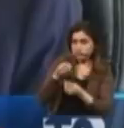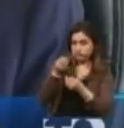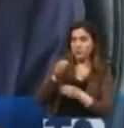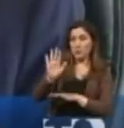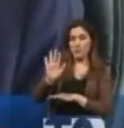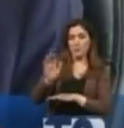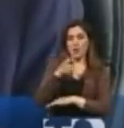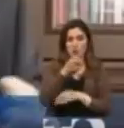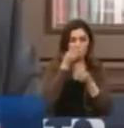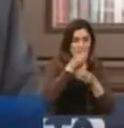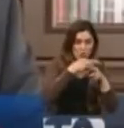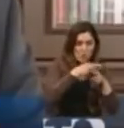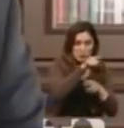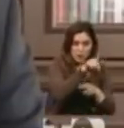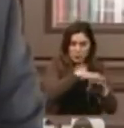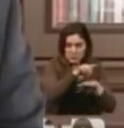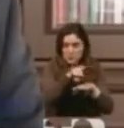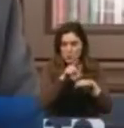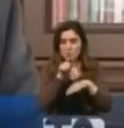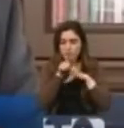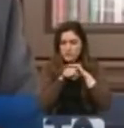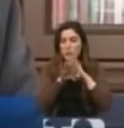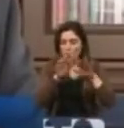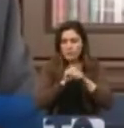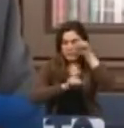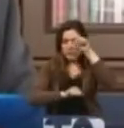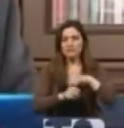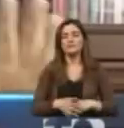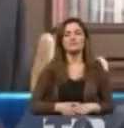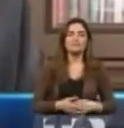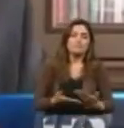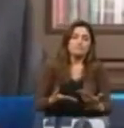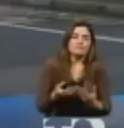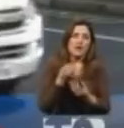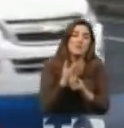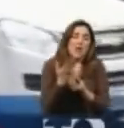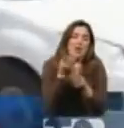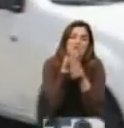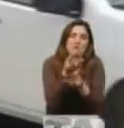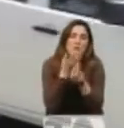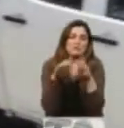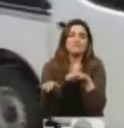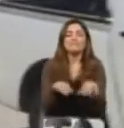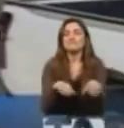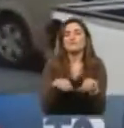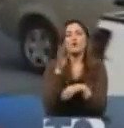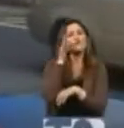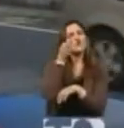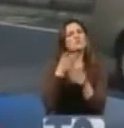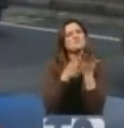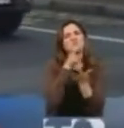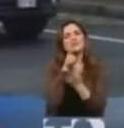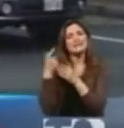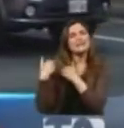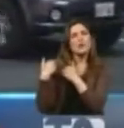decir ahora como ciudadano, pues. Sencillamente fue como un informe de sus actividades. Y analizan también el futuro, quién estará